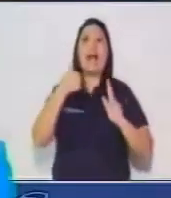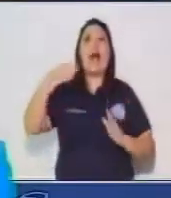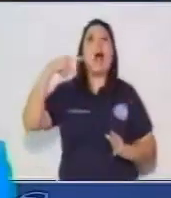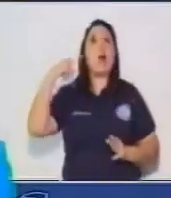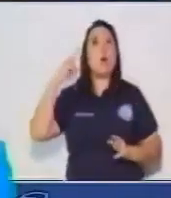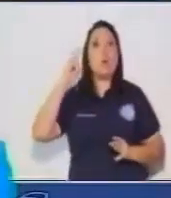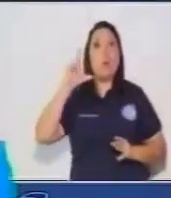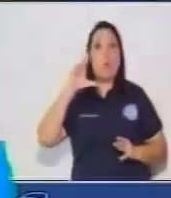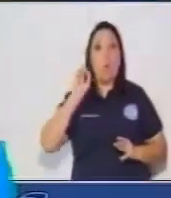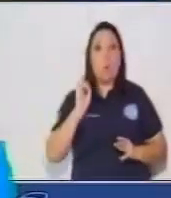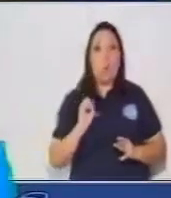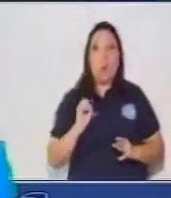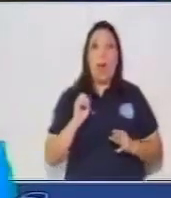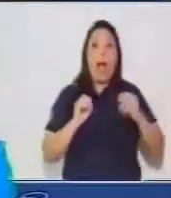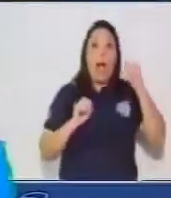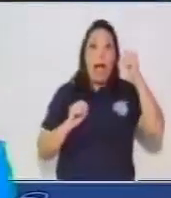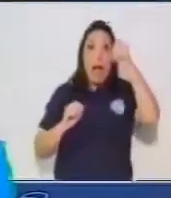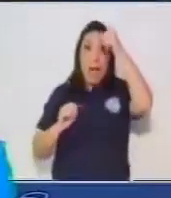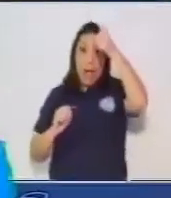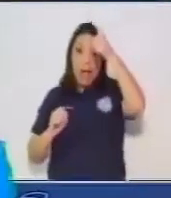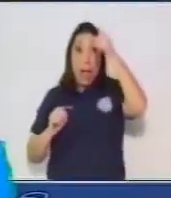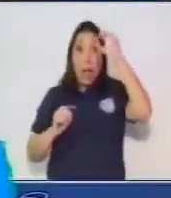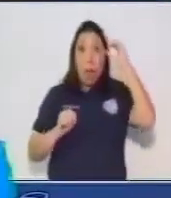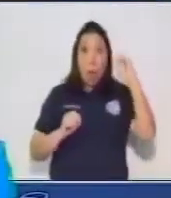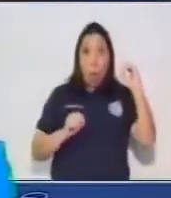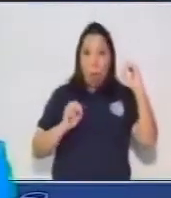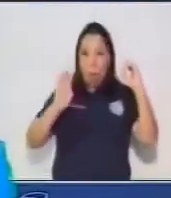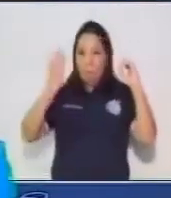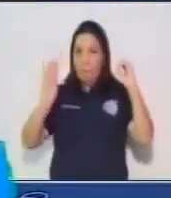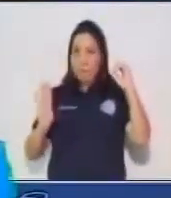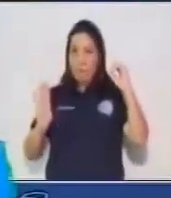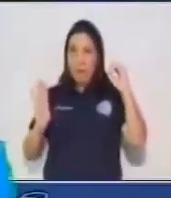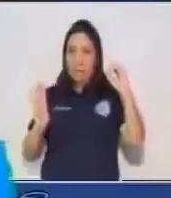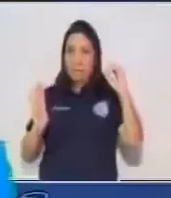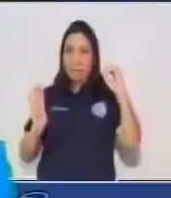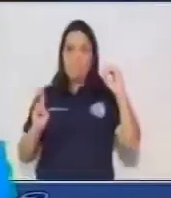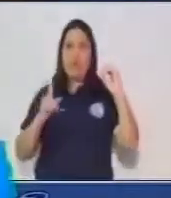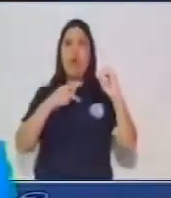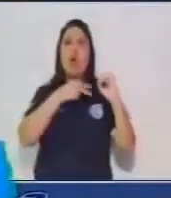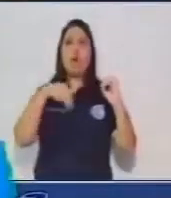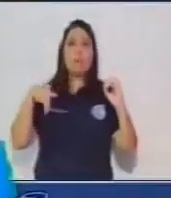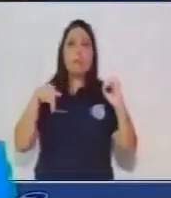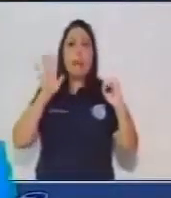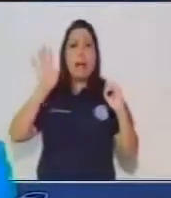digo AOB. Este ángulo entonces se llama